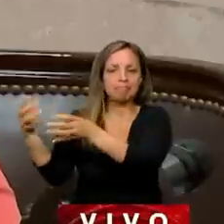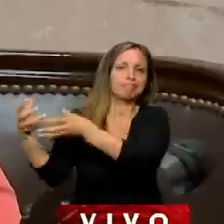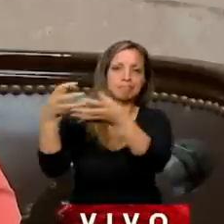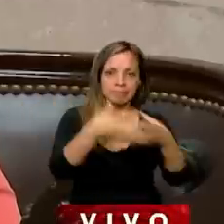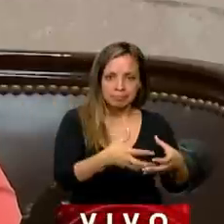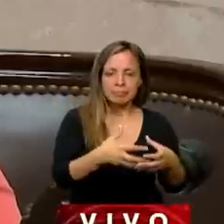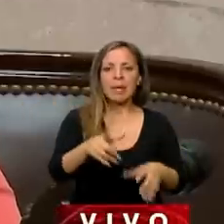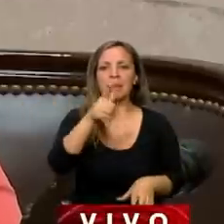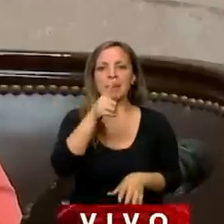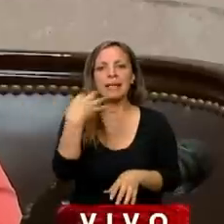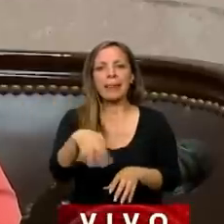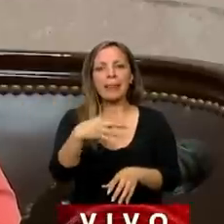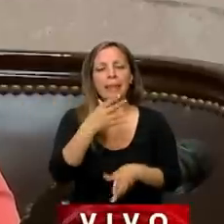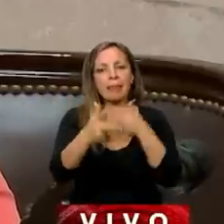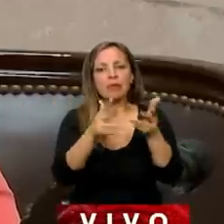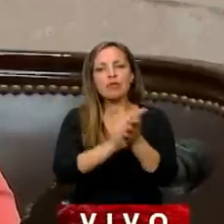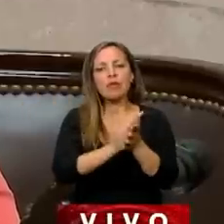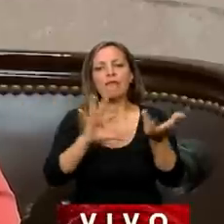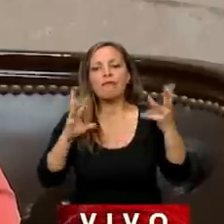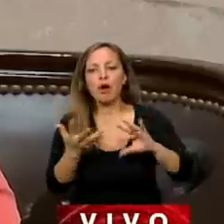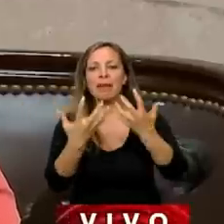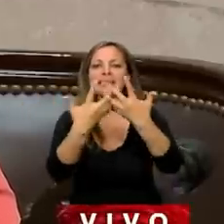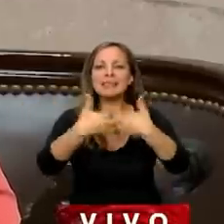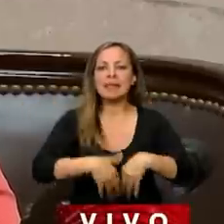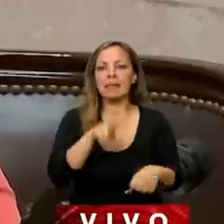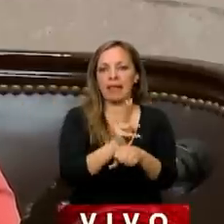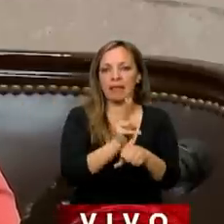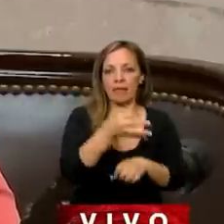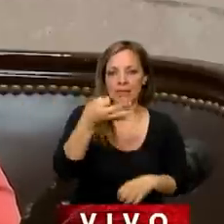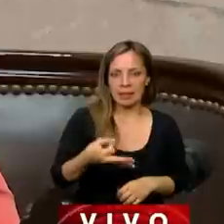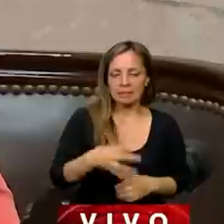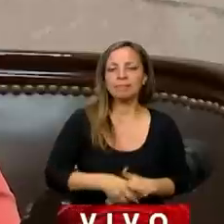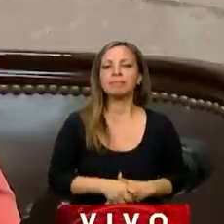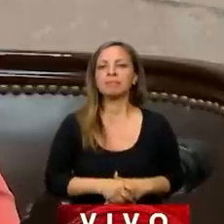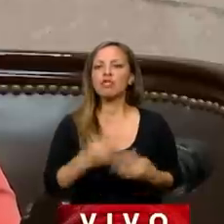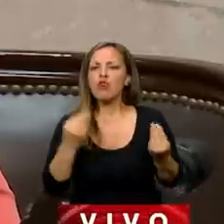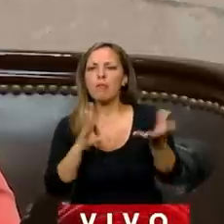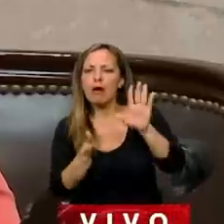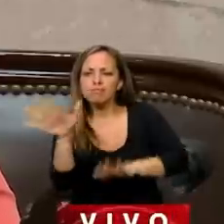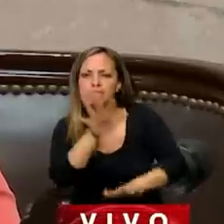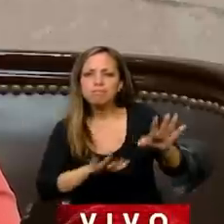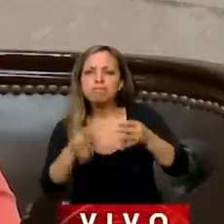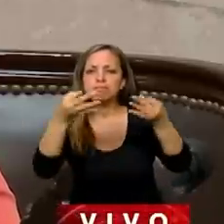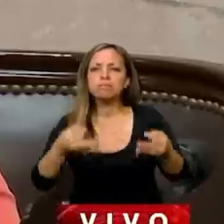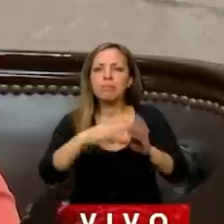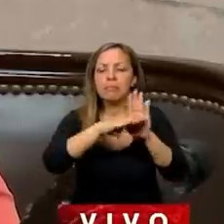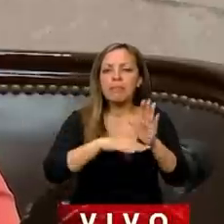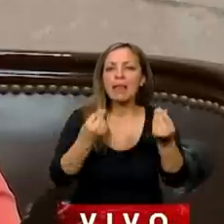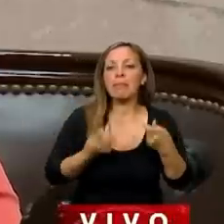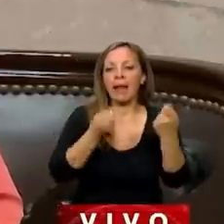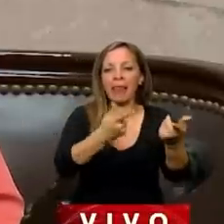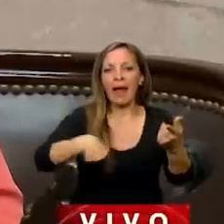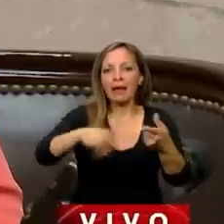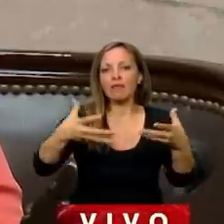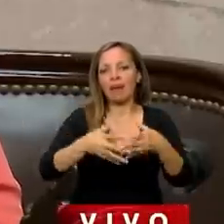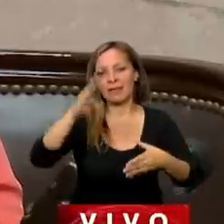sobre el estado real del sistema de defensa nacional. Tenemos que hablar de cómo arbitrar los medios necesarios para devolver a las